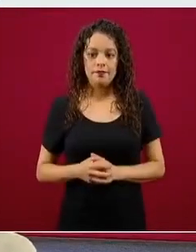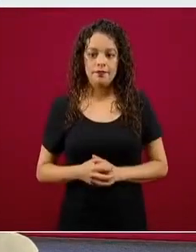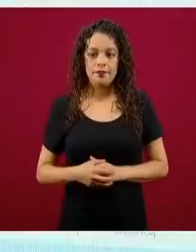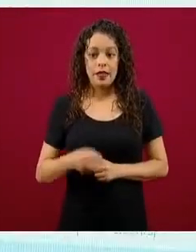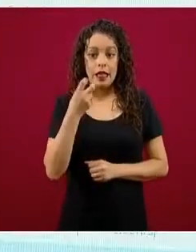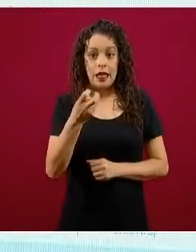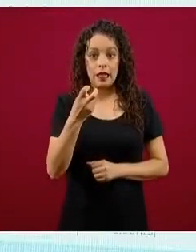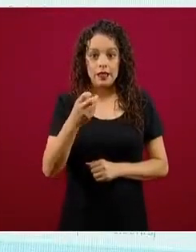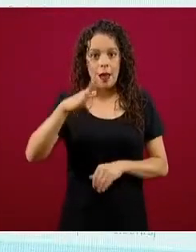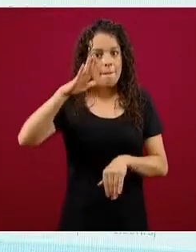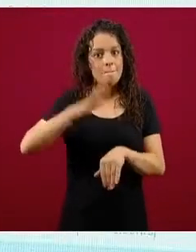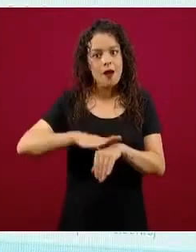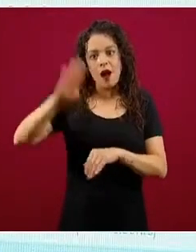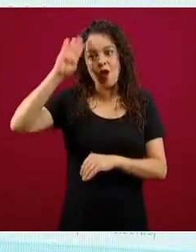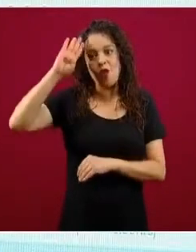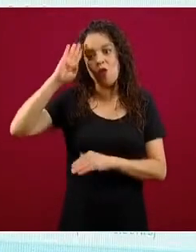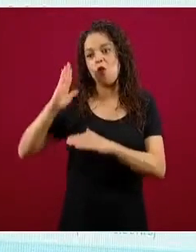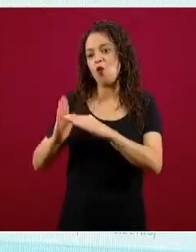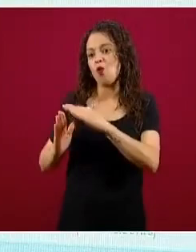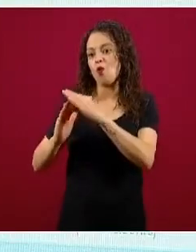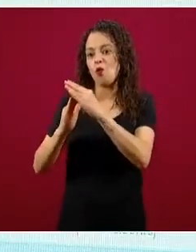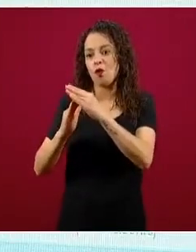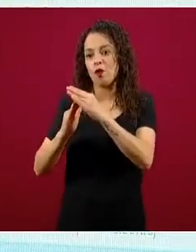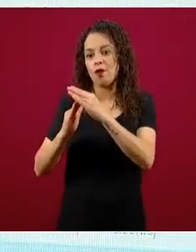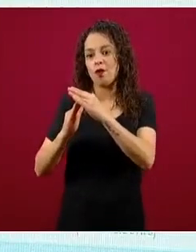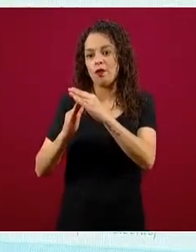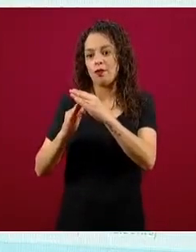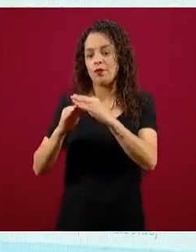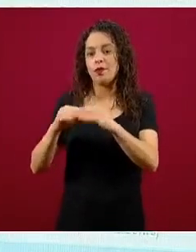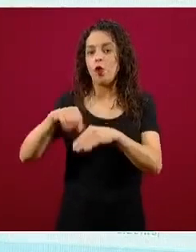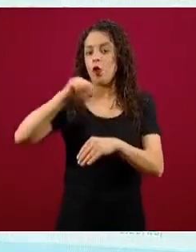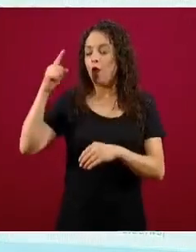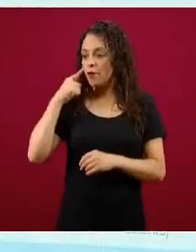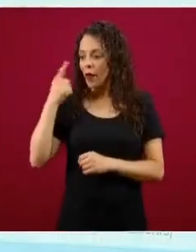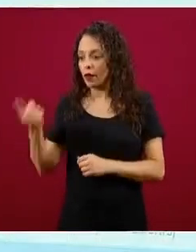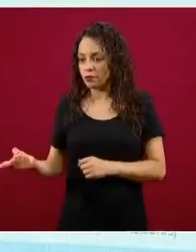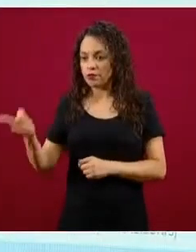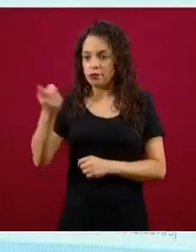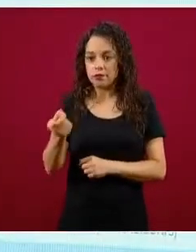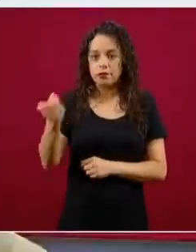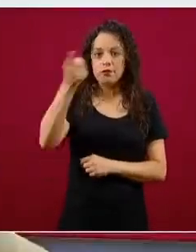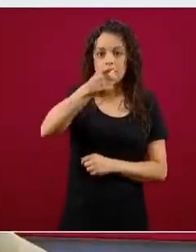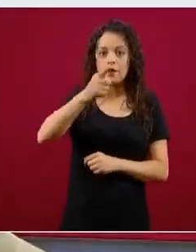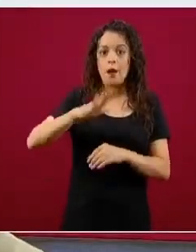Aquí está esta cresta, aquí está esta cresta, aquí está esta cresta